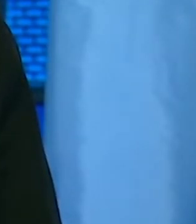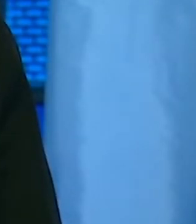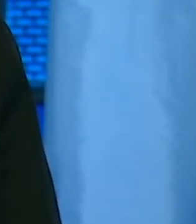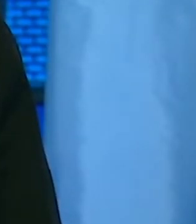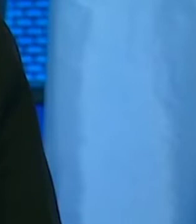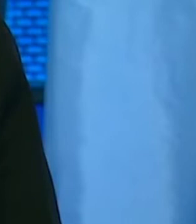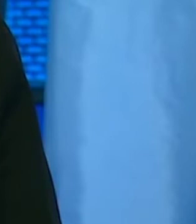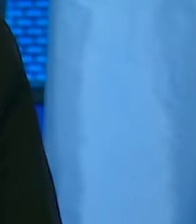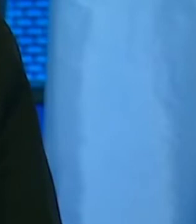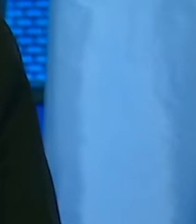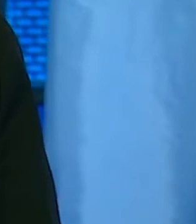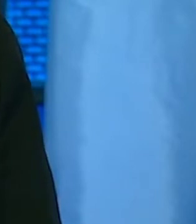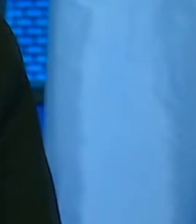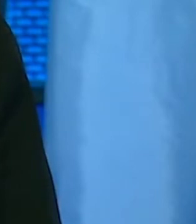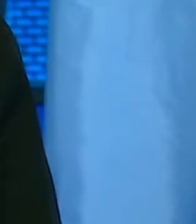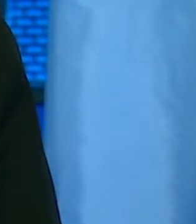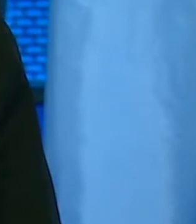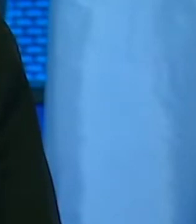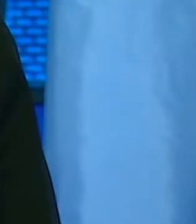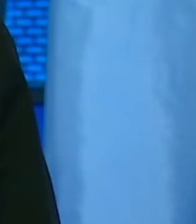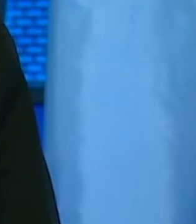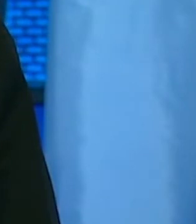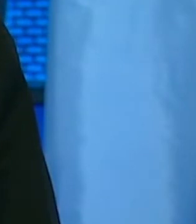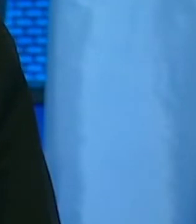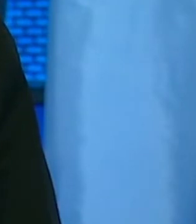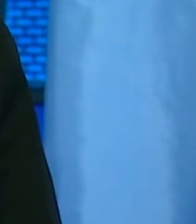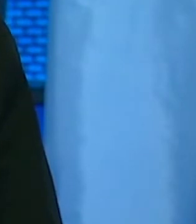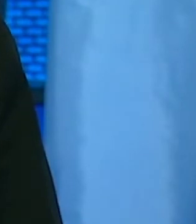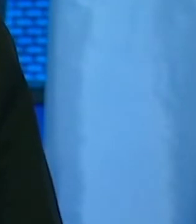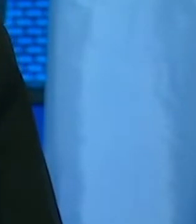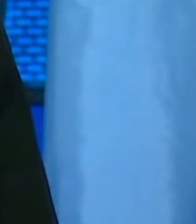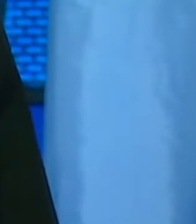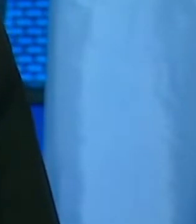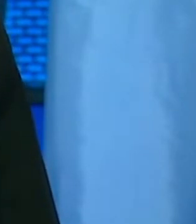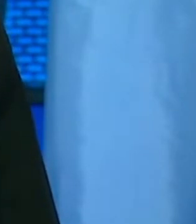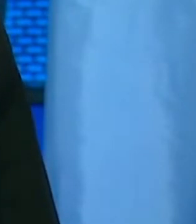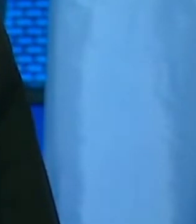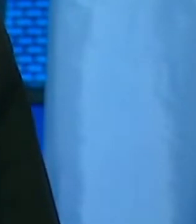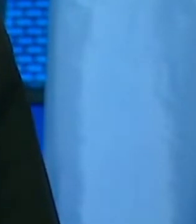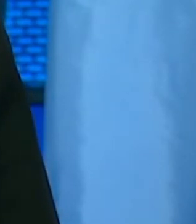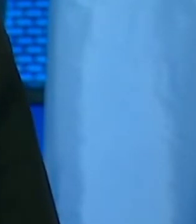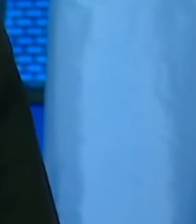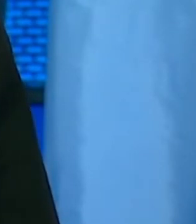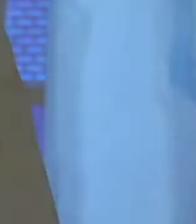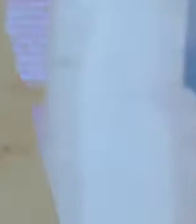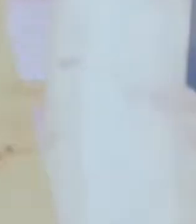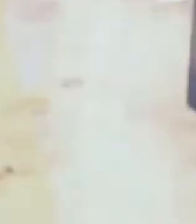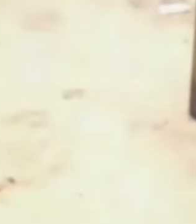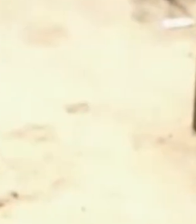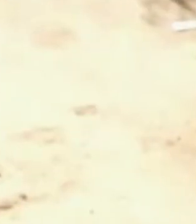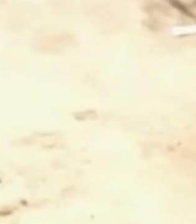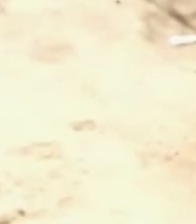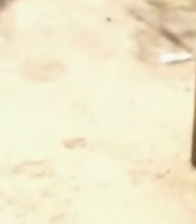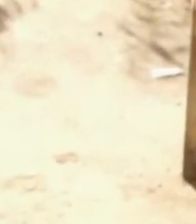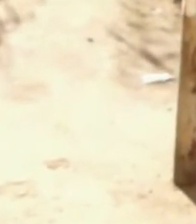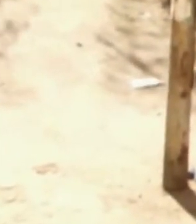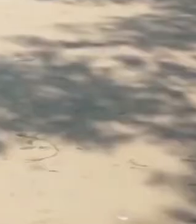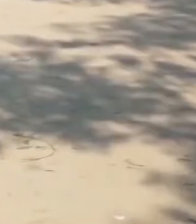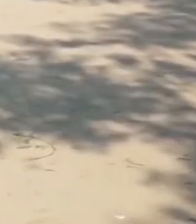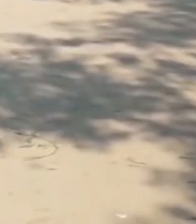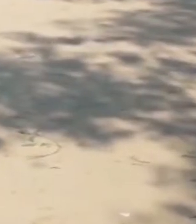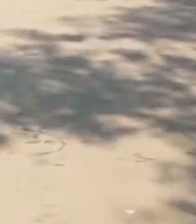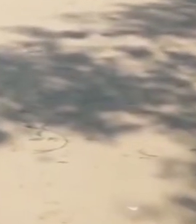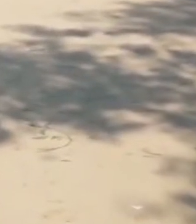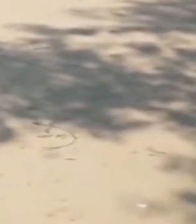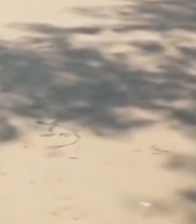inclusion, participation, organizations, and initiatives. I call on all leaders and adults everywhere to do everything possible to enable